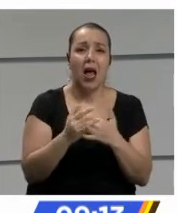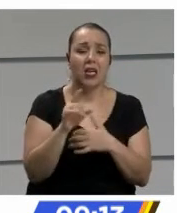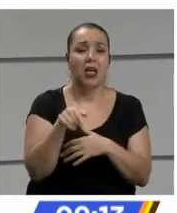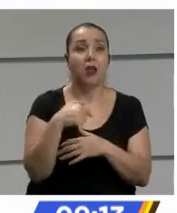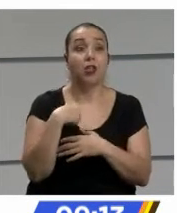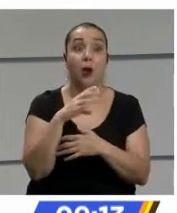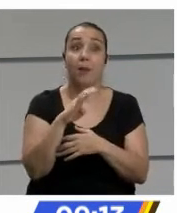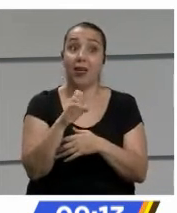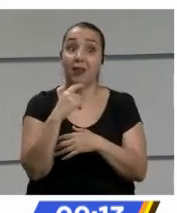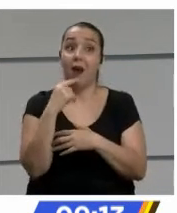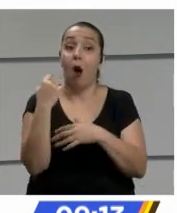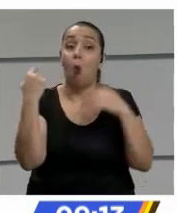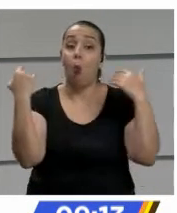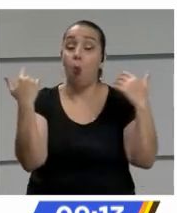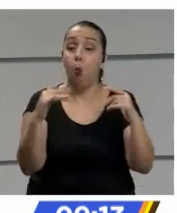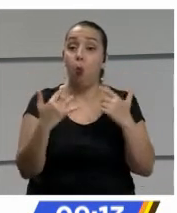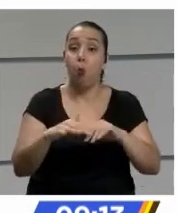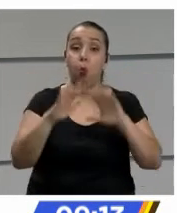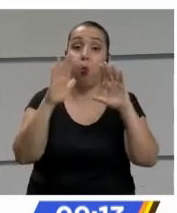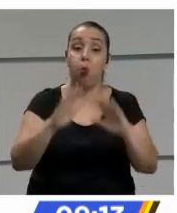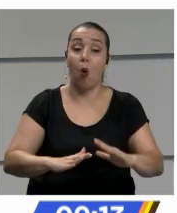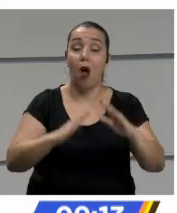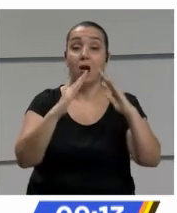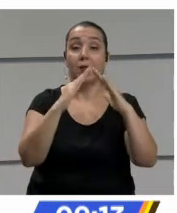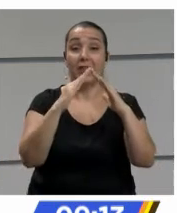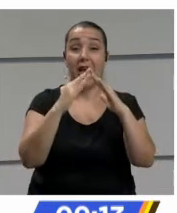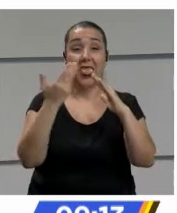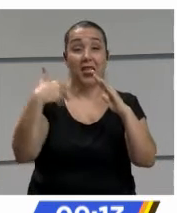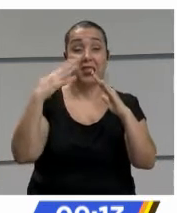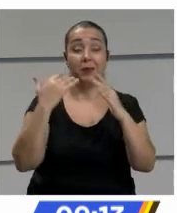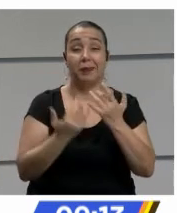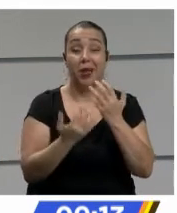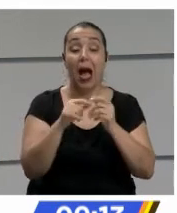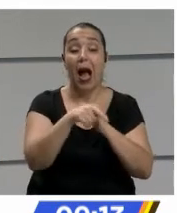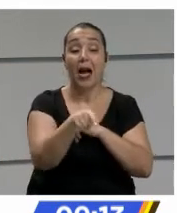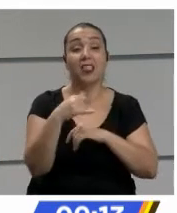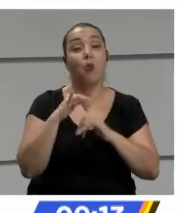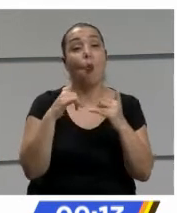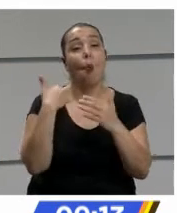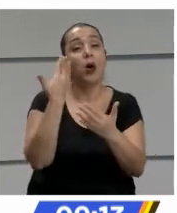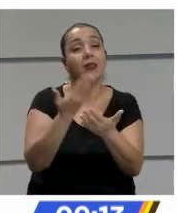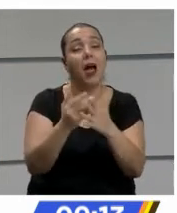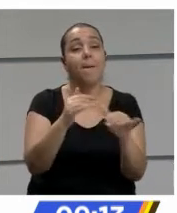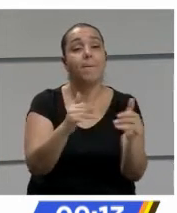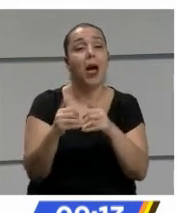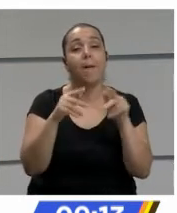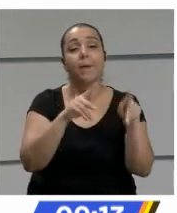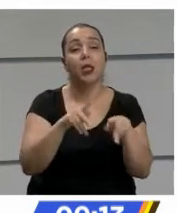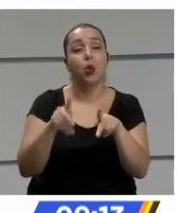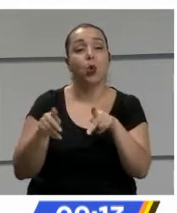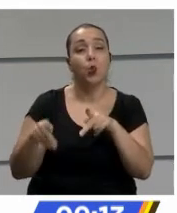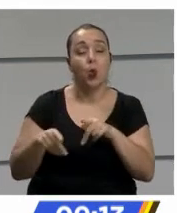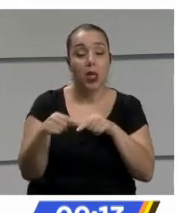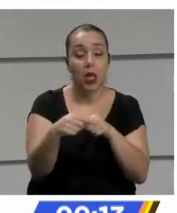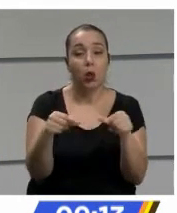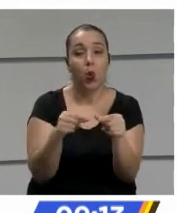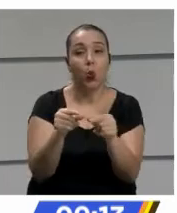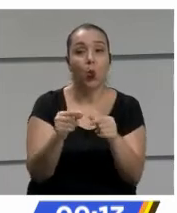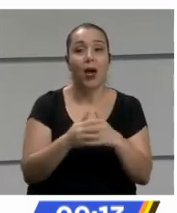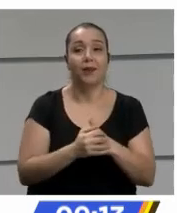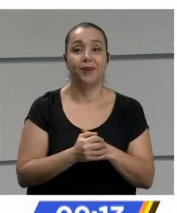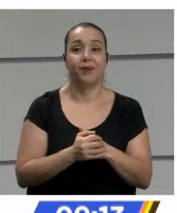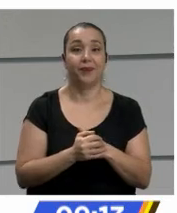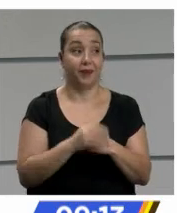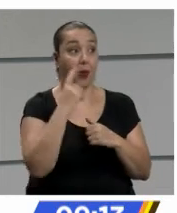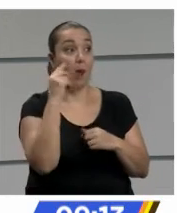Blackstar Line, que ahí exactamente todos llegan a jugar dominó. Sí. Vamos a ver qué más, qué emocionante. Vamos a ver